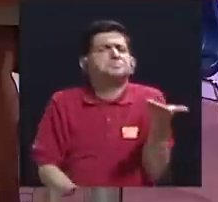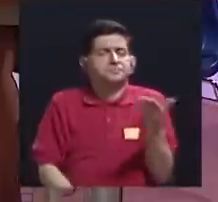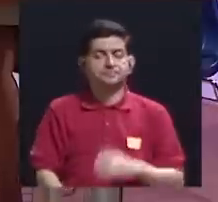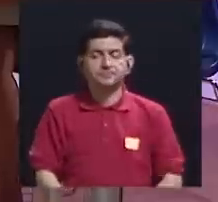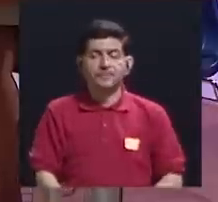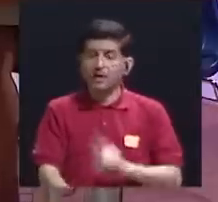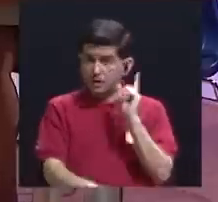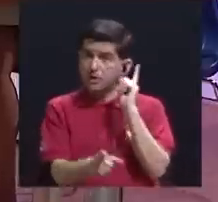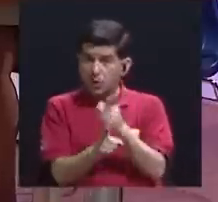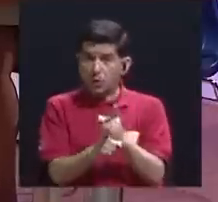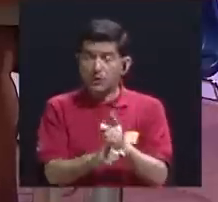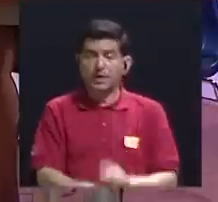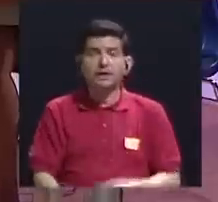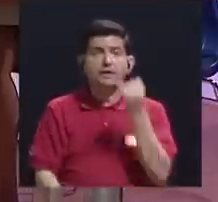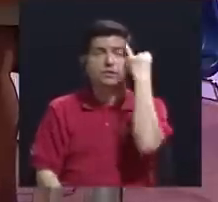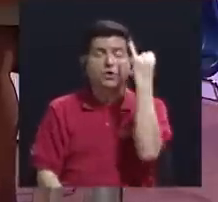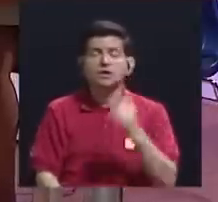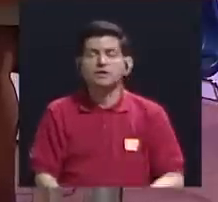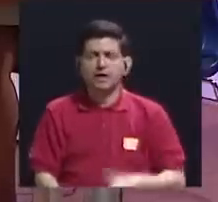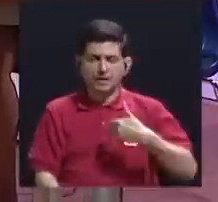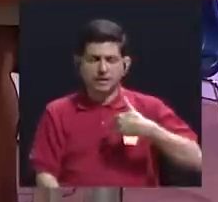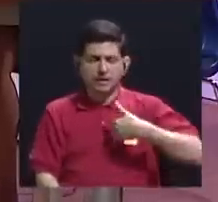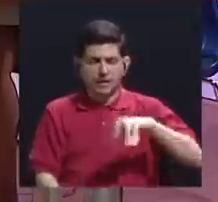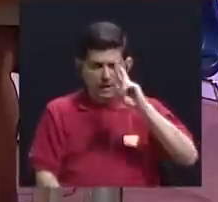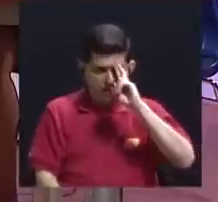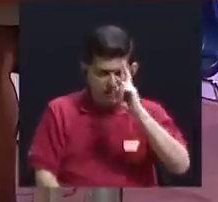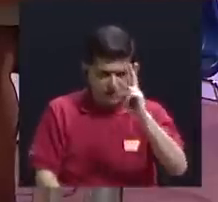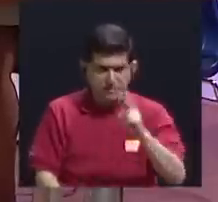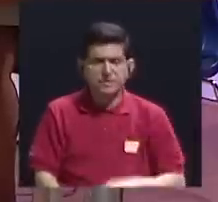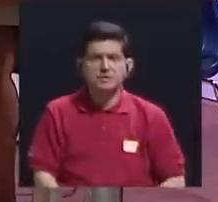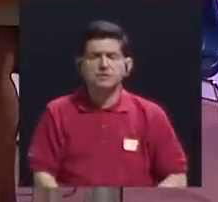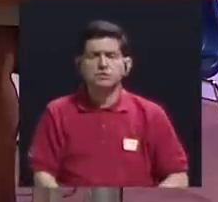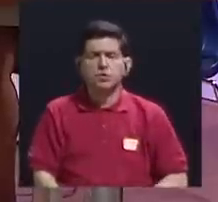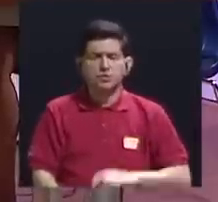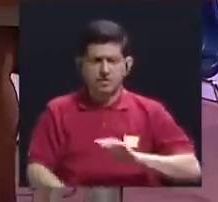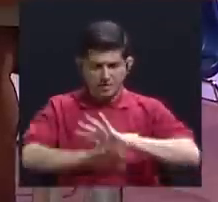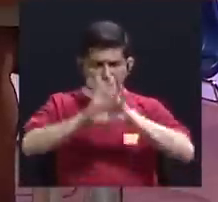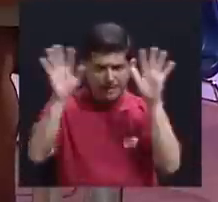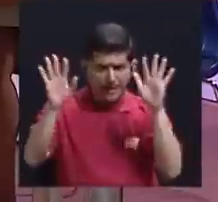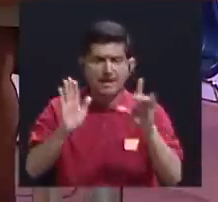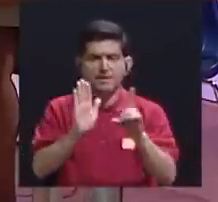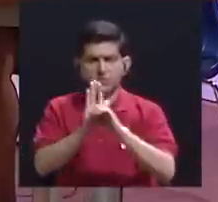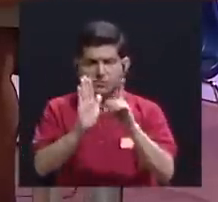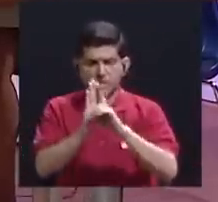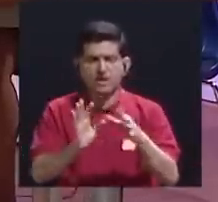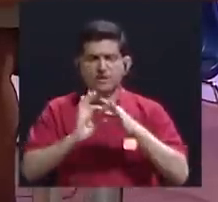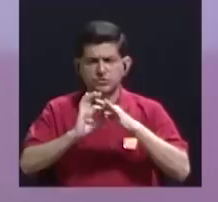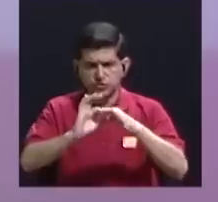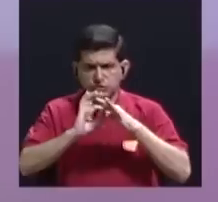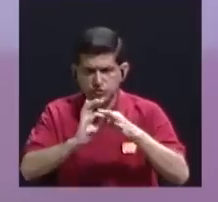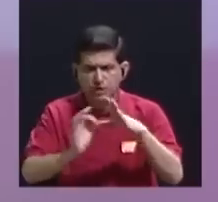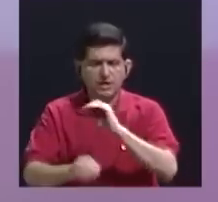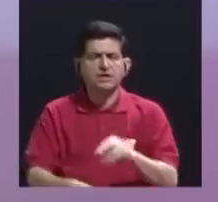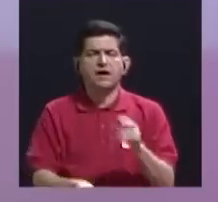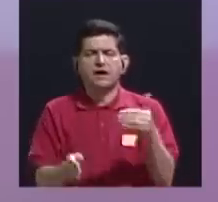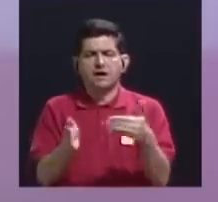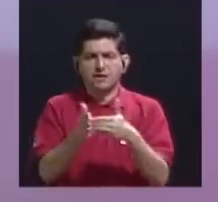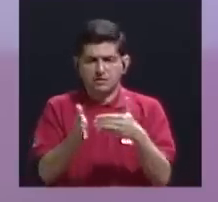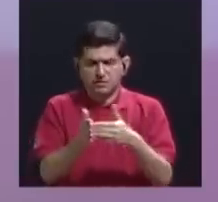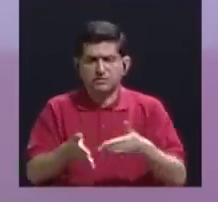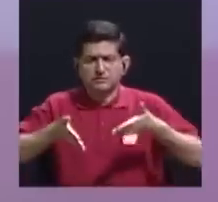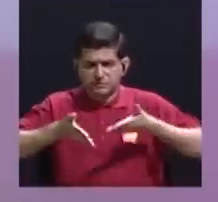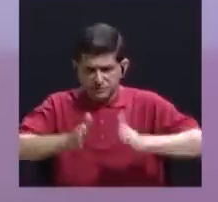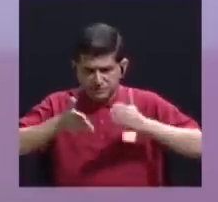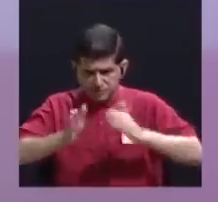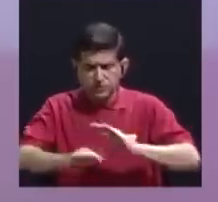efectivamente conseguir el reconocimiento explícito de los derechos sexuales y reproductivos de todas